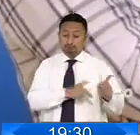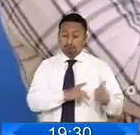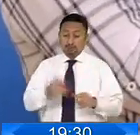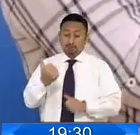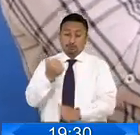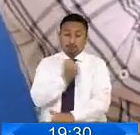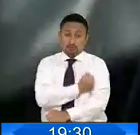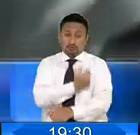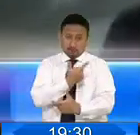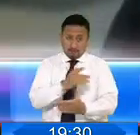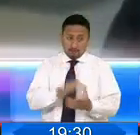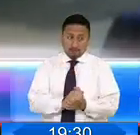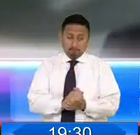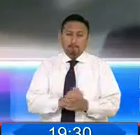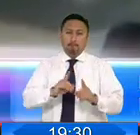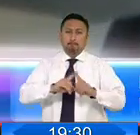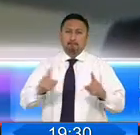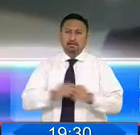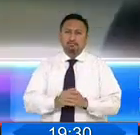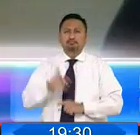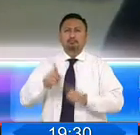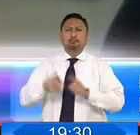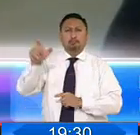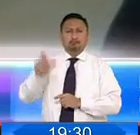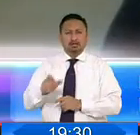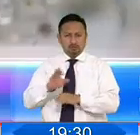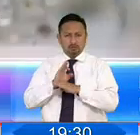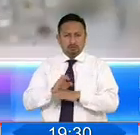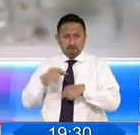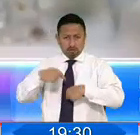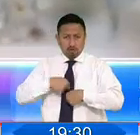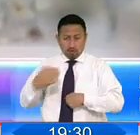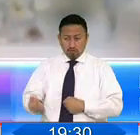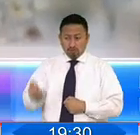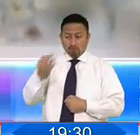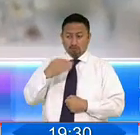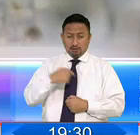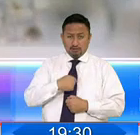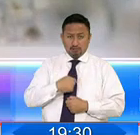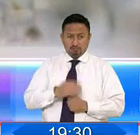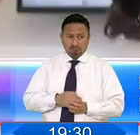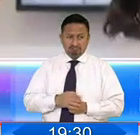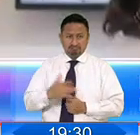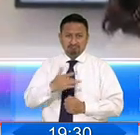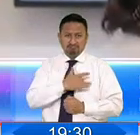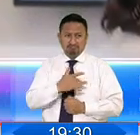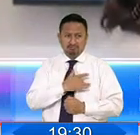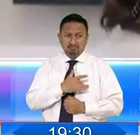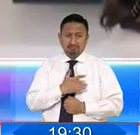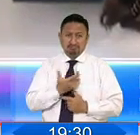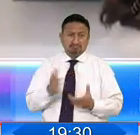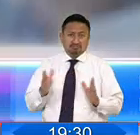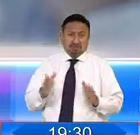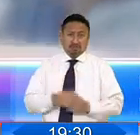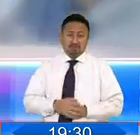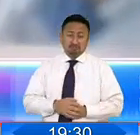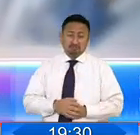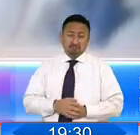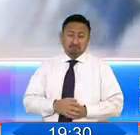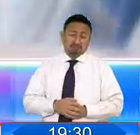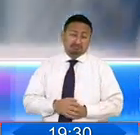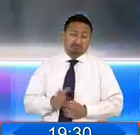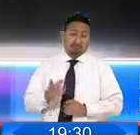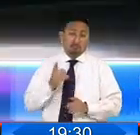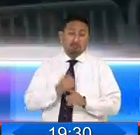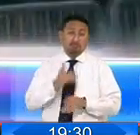inoculado a la mayoría. Sin embargo, existen testimonios de personas que contrajeron el coronavirus y sus síntomas fueron leves o simplemente imperceptibles, por